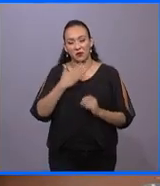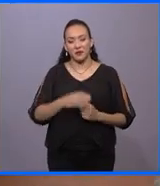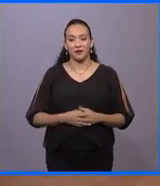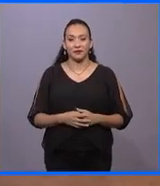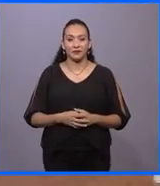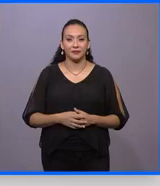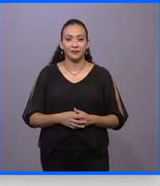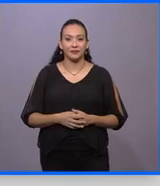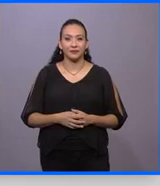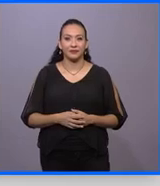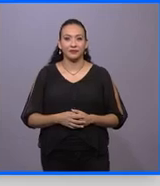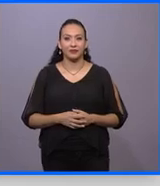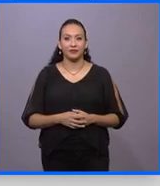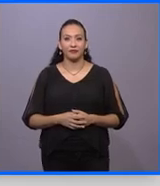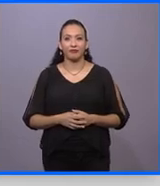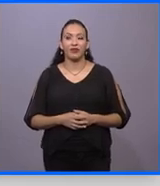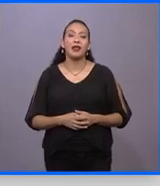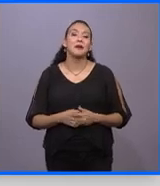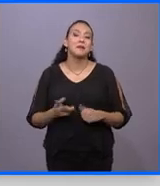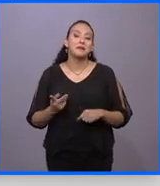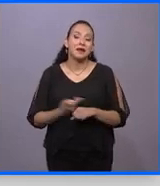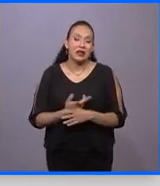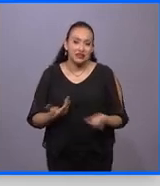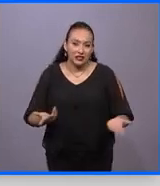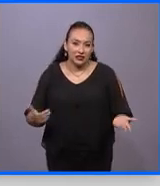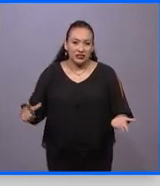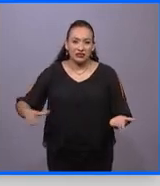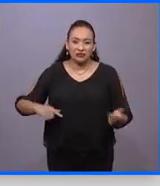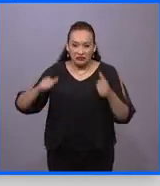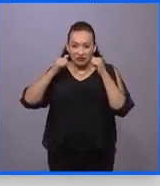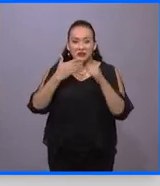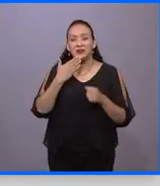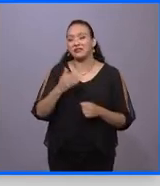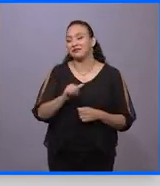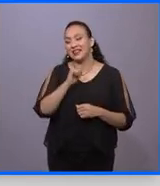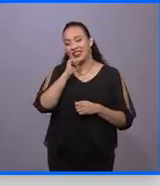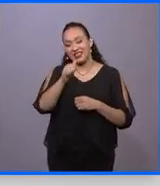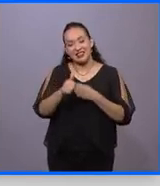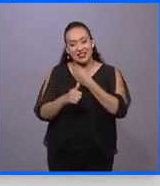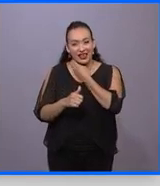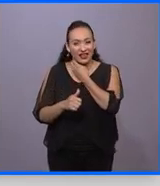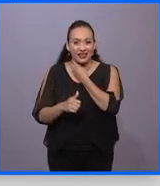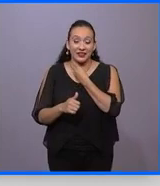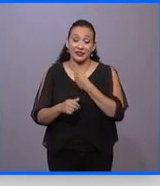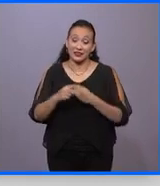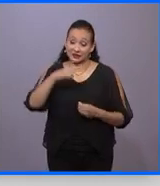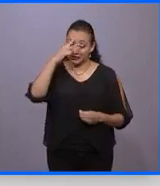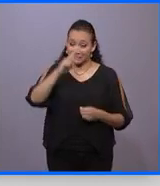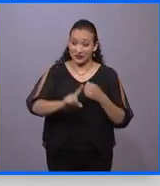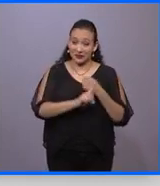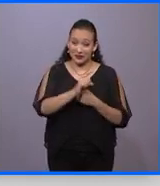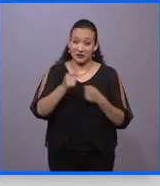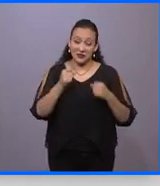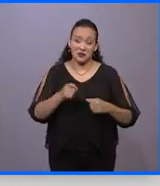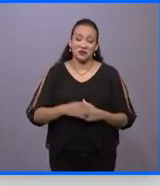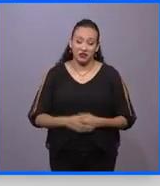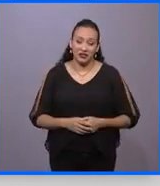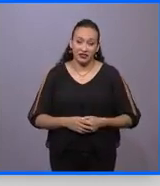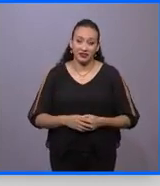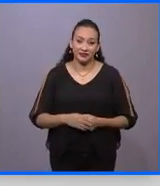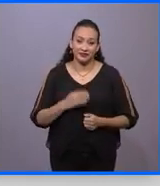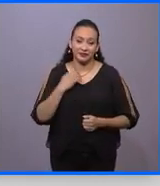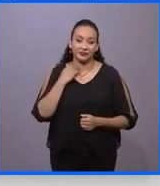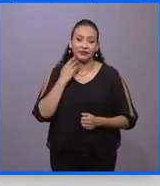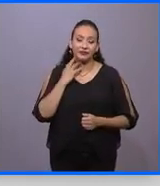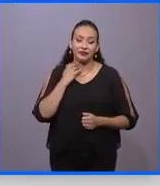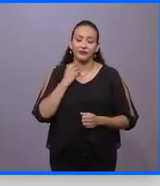objetivos. La impunidad sigue siendo un problema grave en México, y ya que muchos